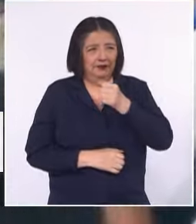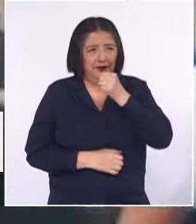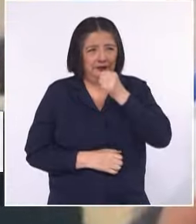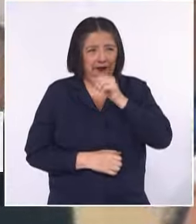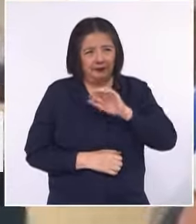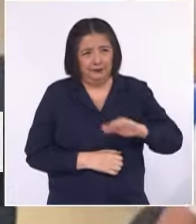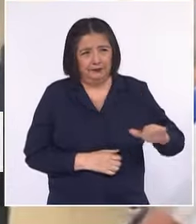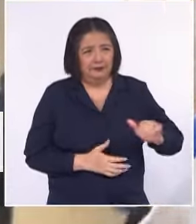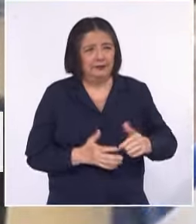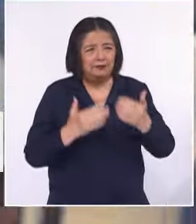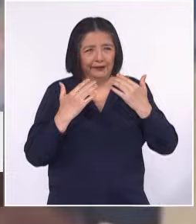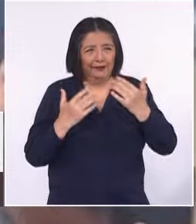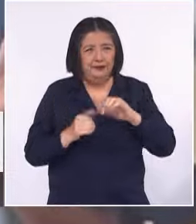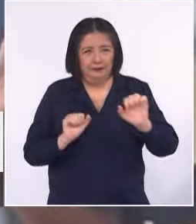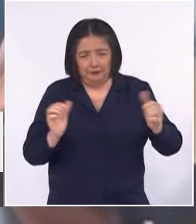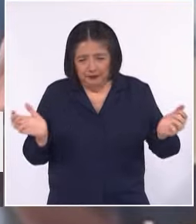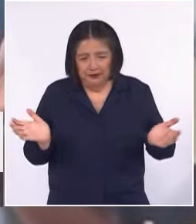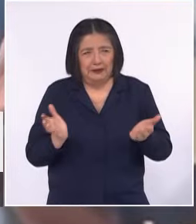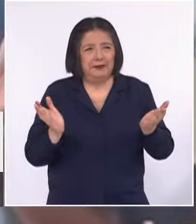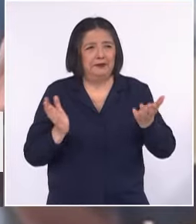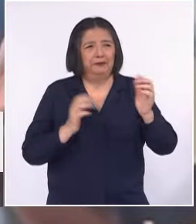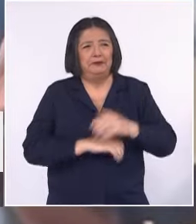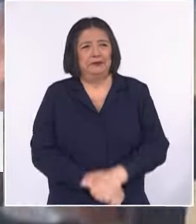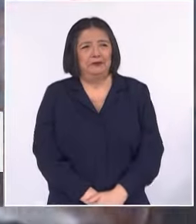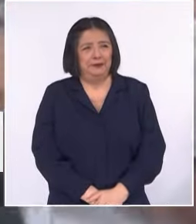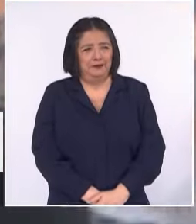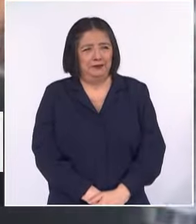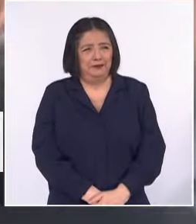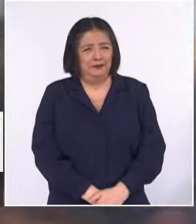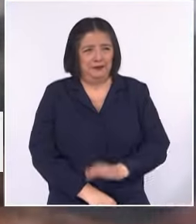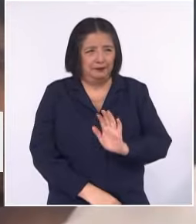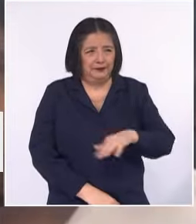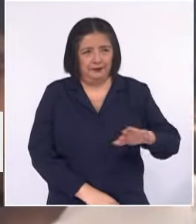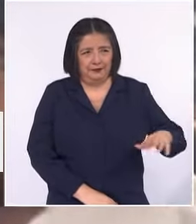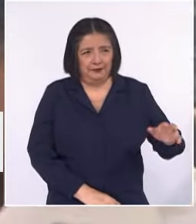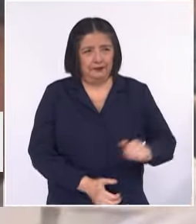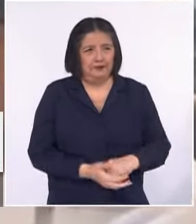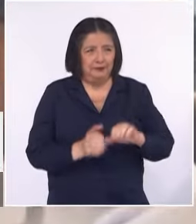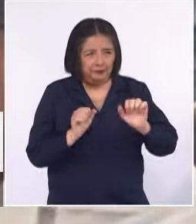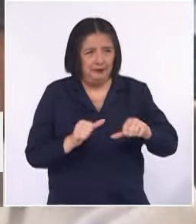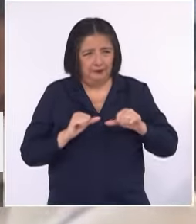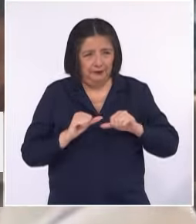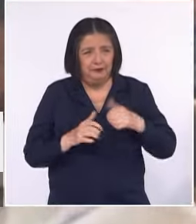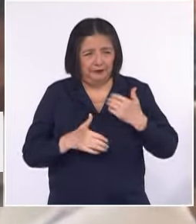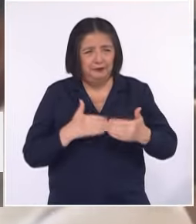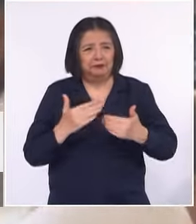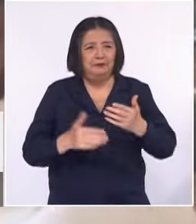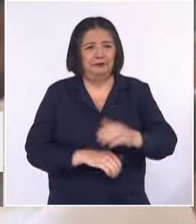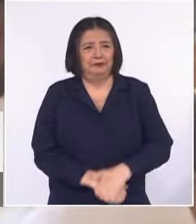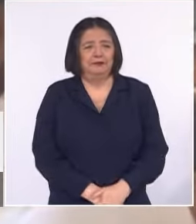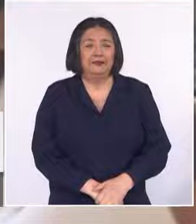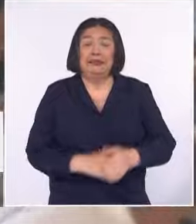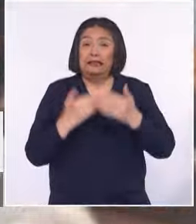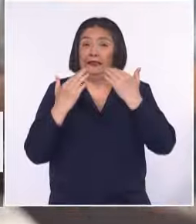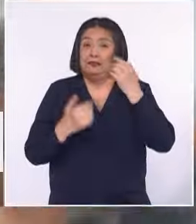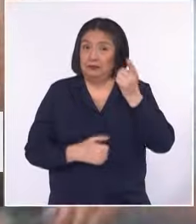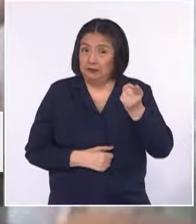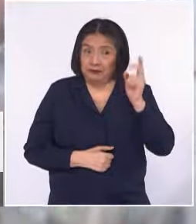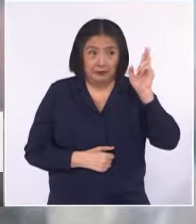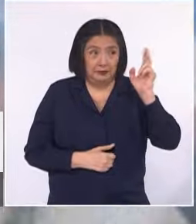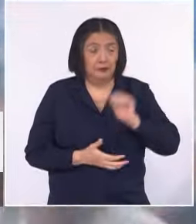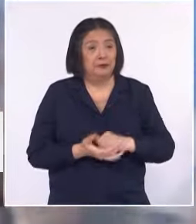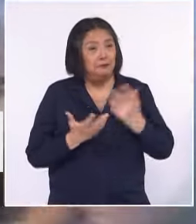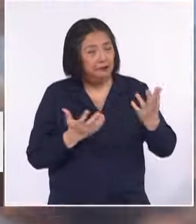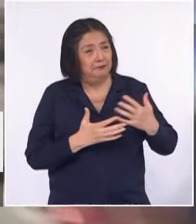Latina, que les agradecemos mucho por motivar a nuestros niños para que sigan adelante. Le agradecemos a usted, profesor, porque es